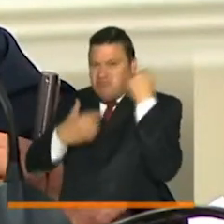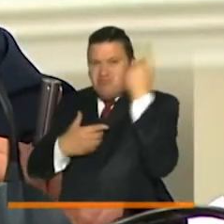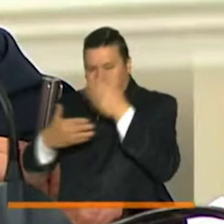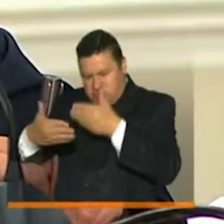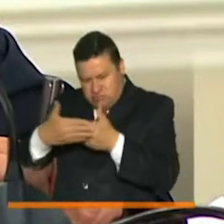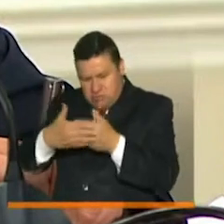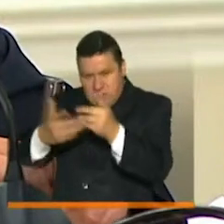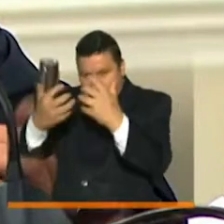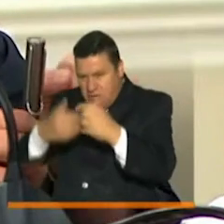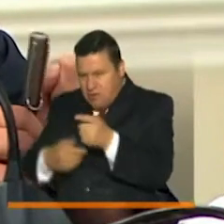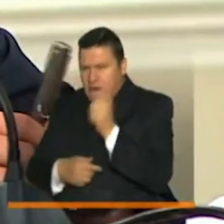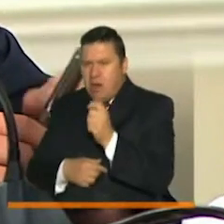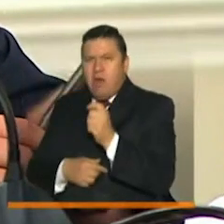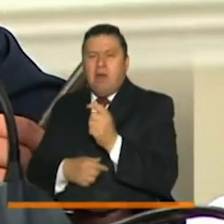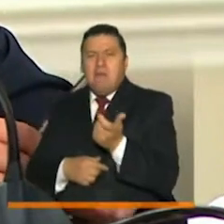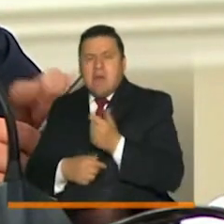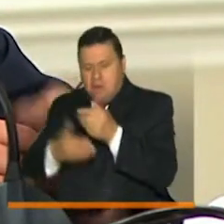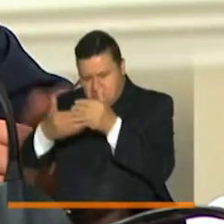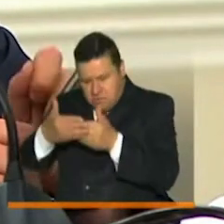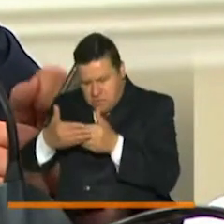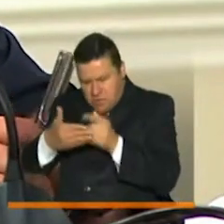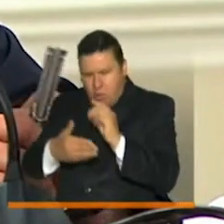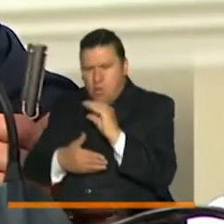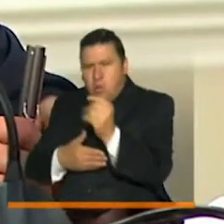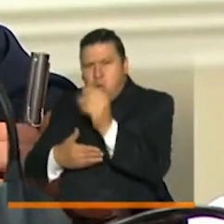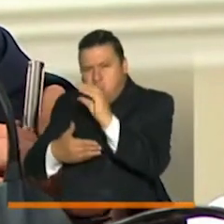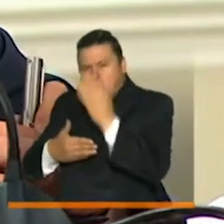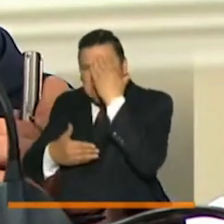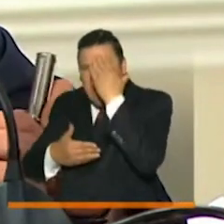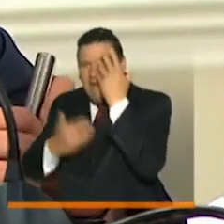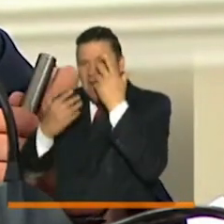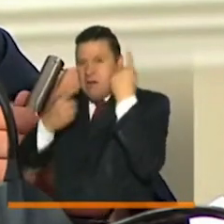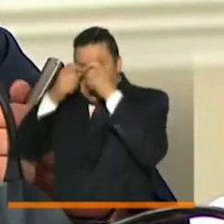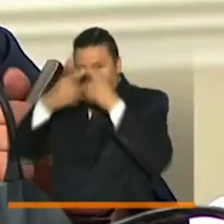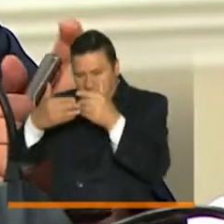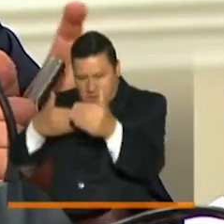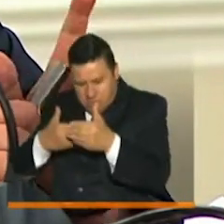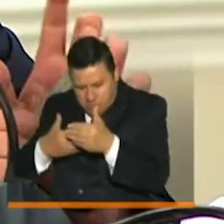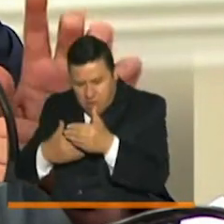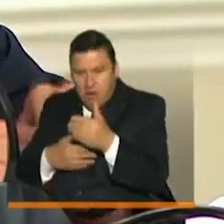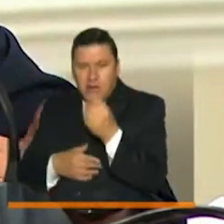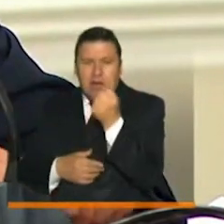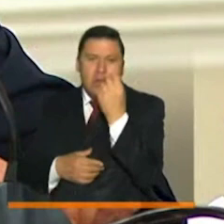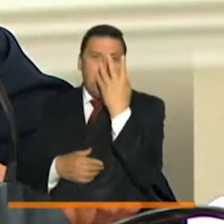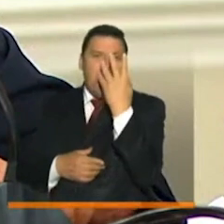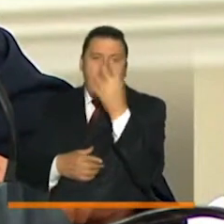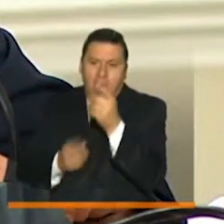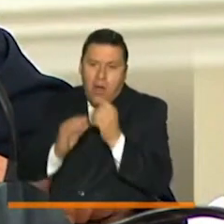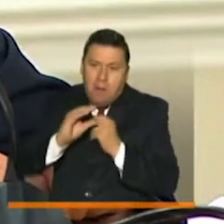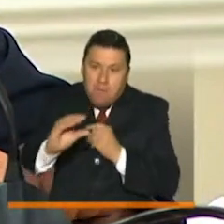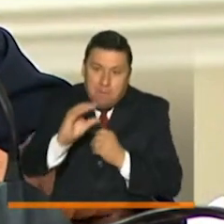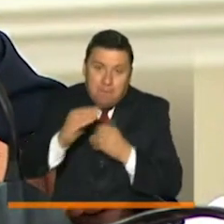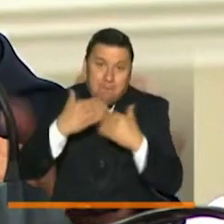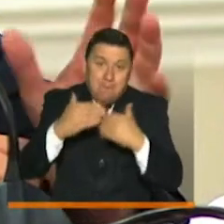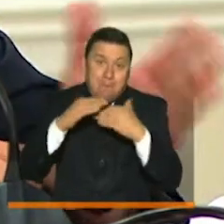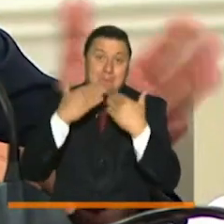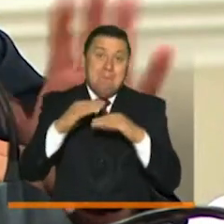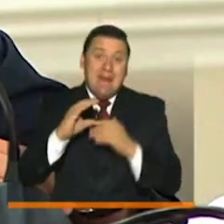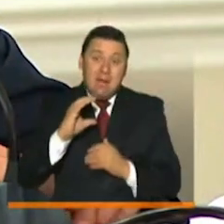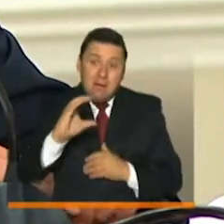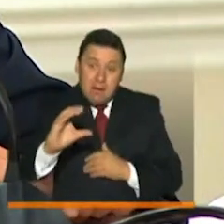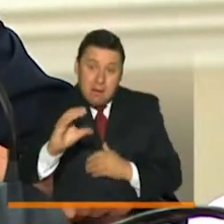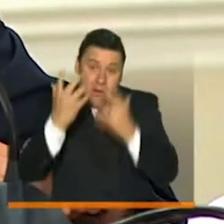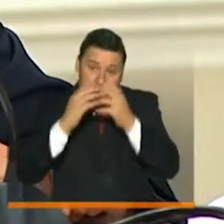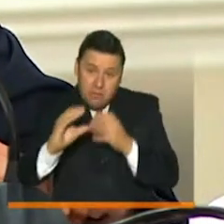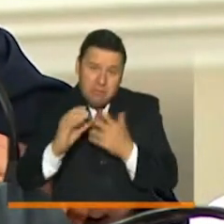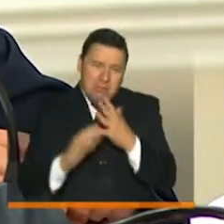ella durante este tiempo, nosotros vamos a hacer el aporte que, como usted lo decía, corresponde al 40% de un salario mínimo, es decir,